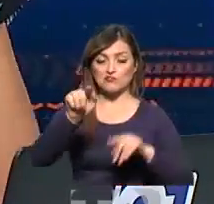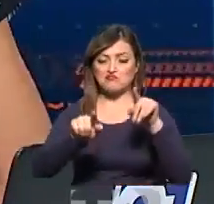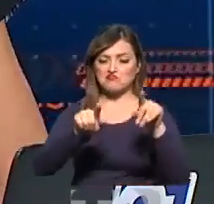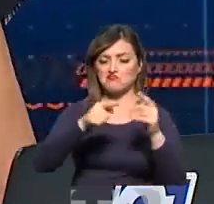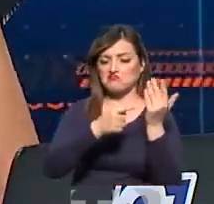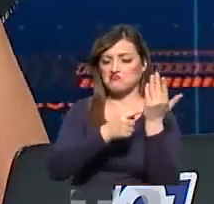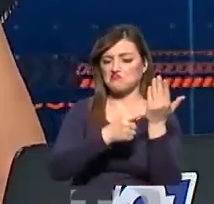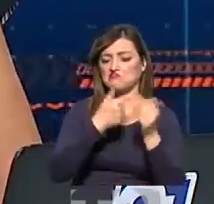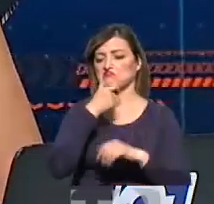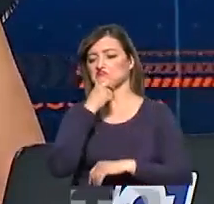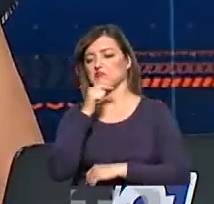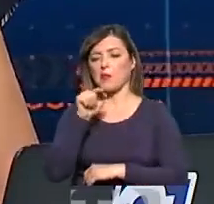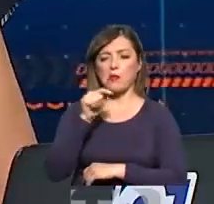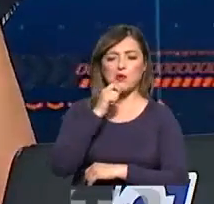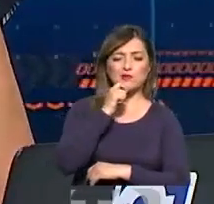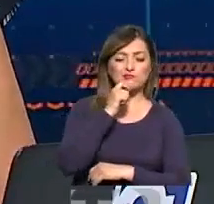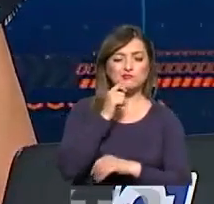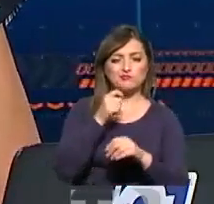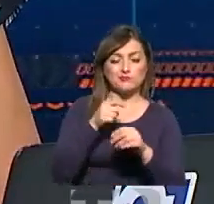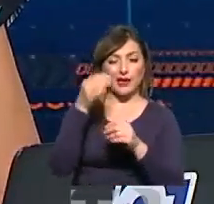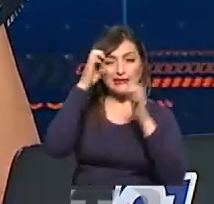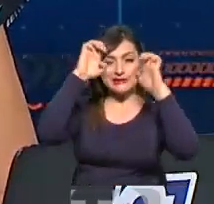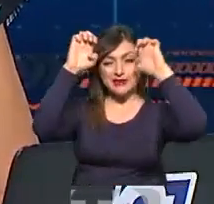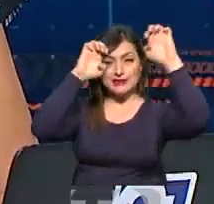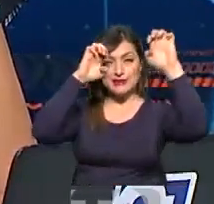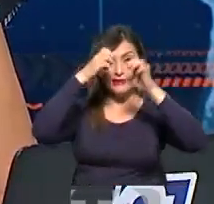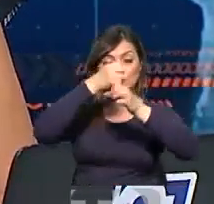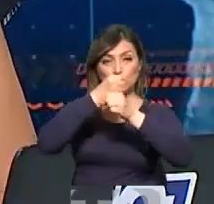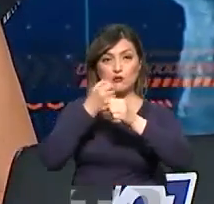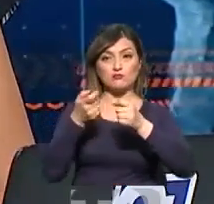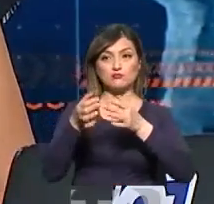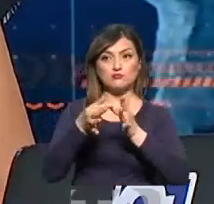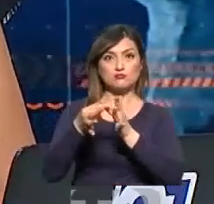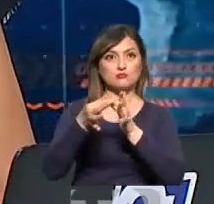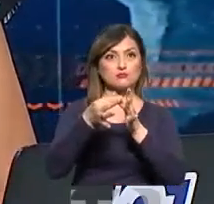analistas. Además, deberá conducir las estrategias en materia de seguridad.